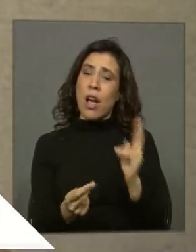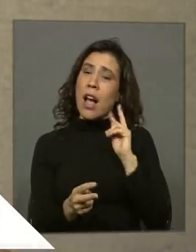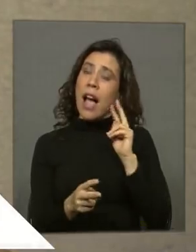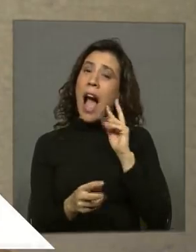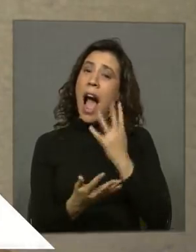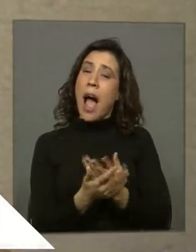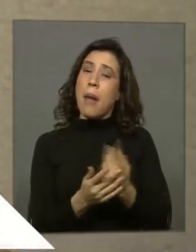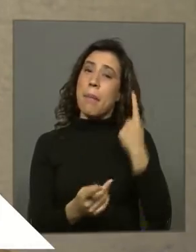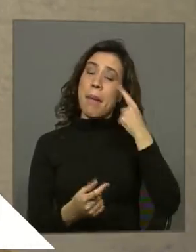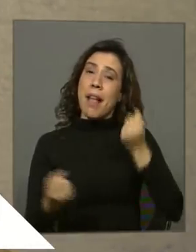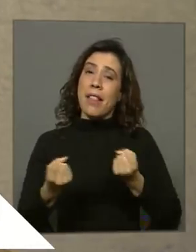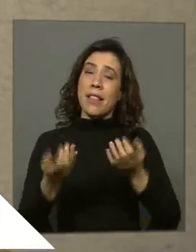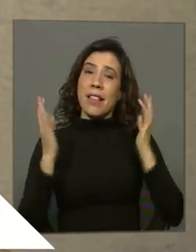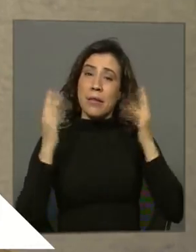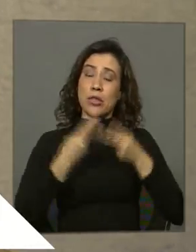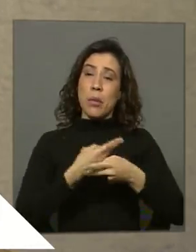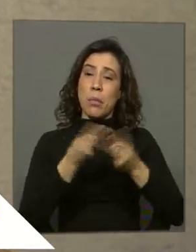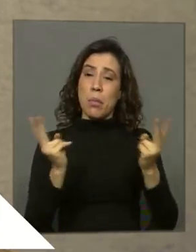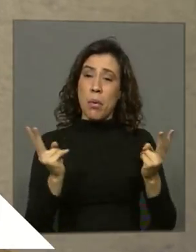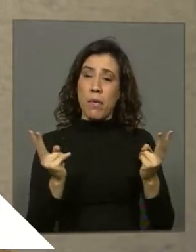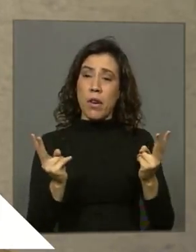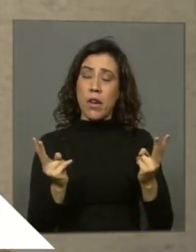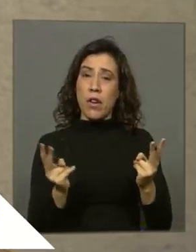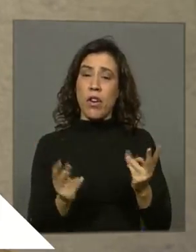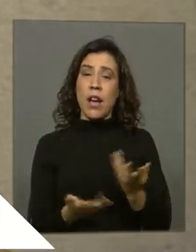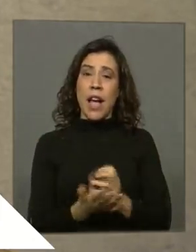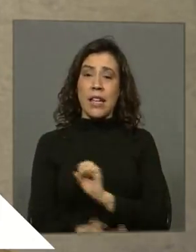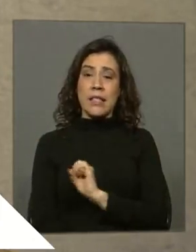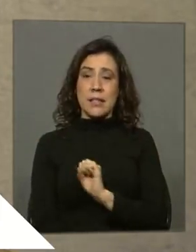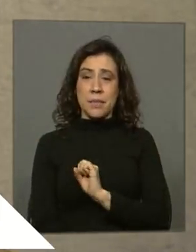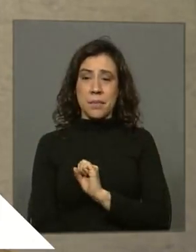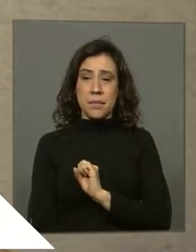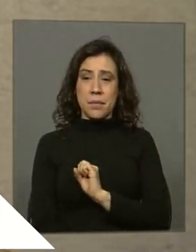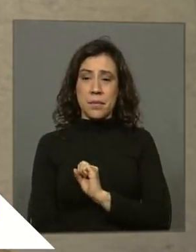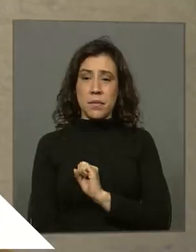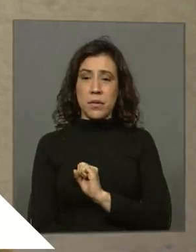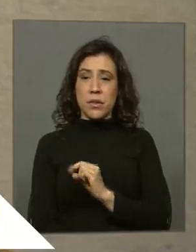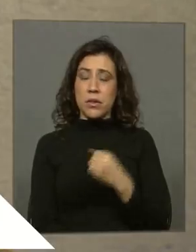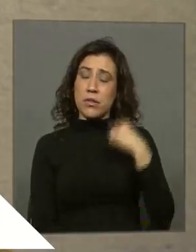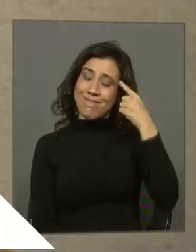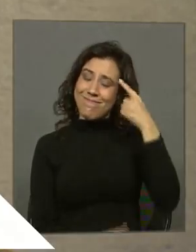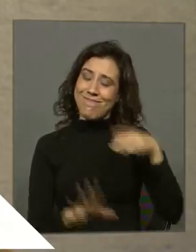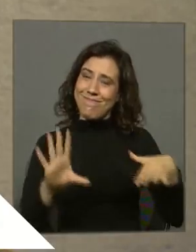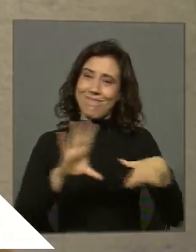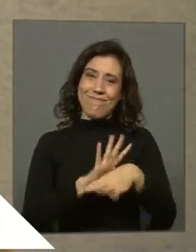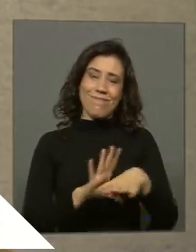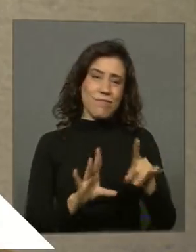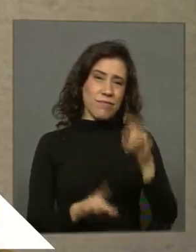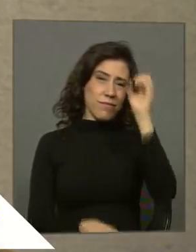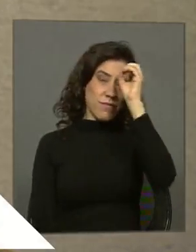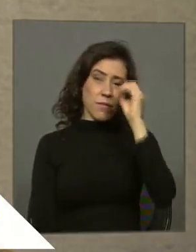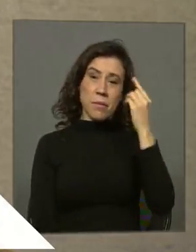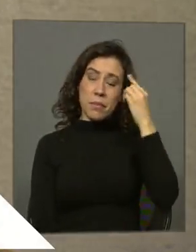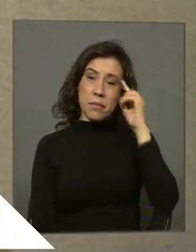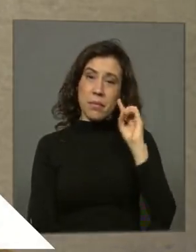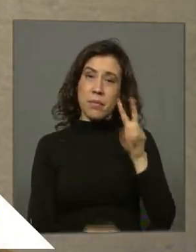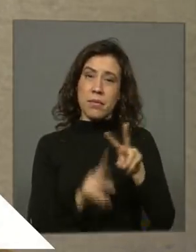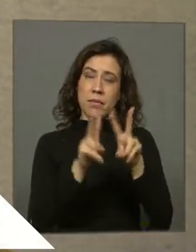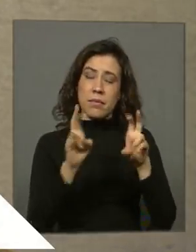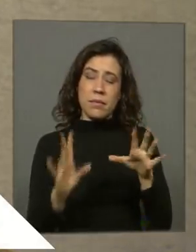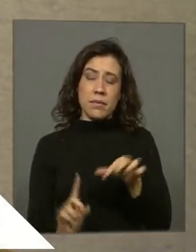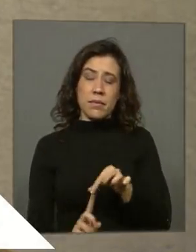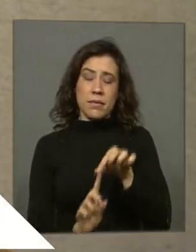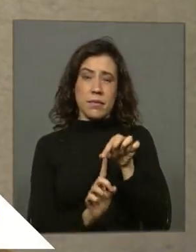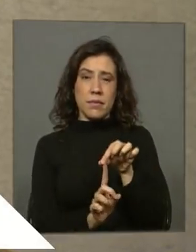transporte público o que existe en Santiago porque la verdad que no me parece muy coherente ese juicio pero en realidad hubo un tema más de